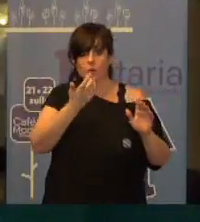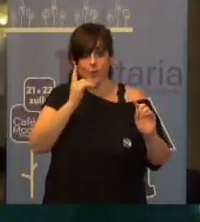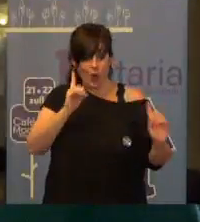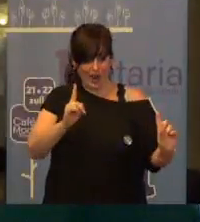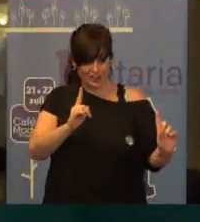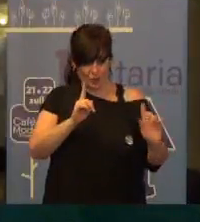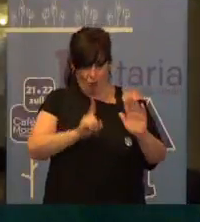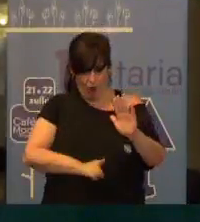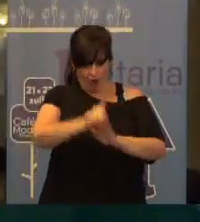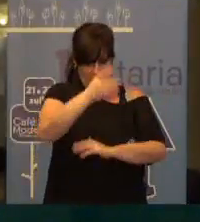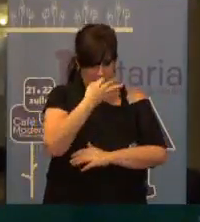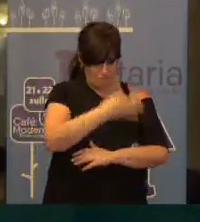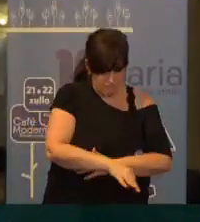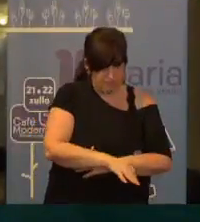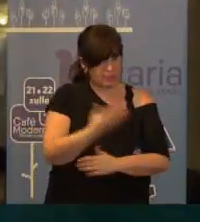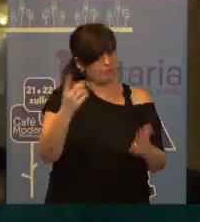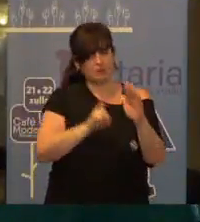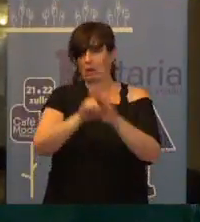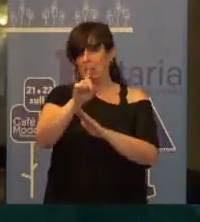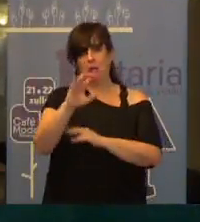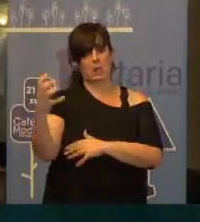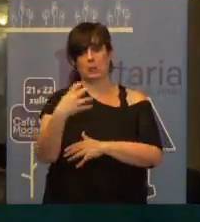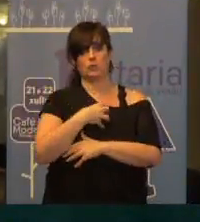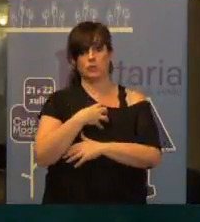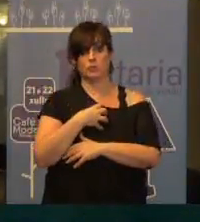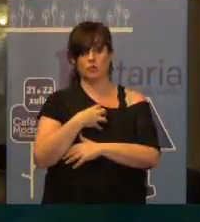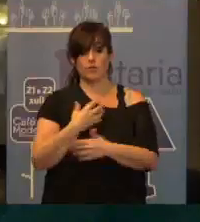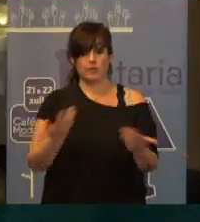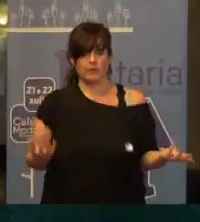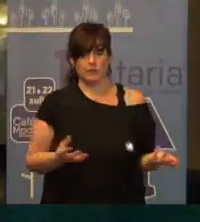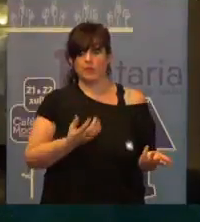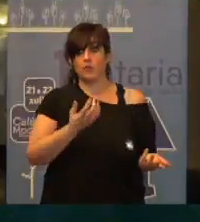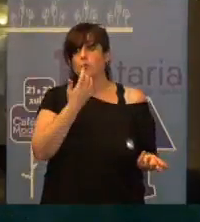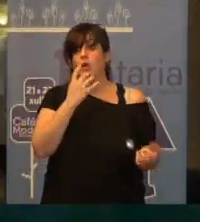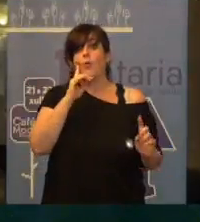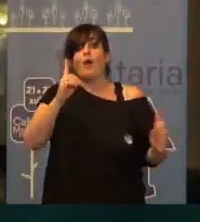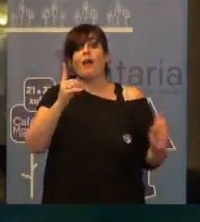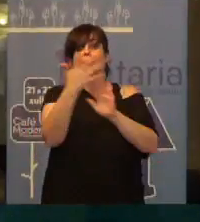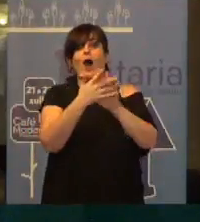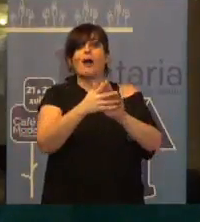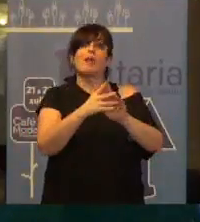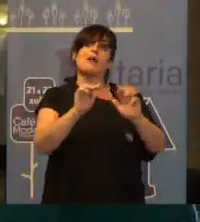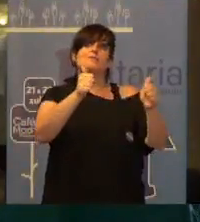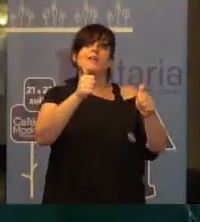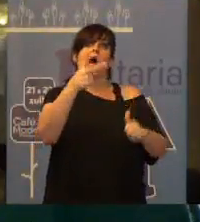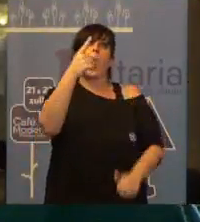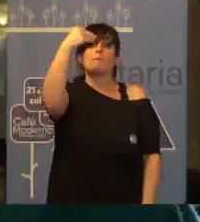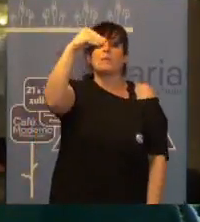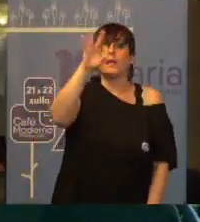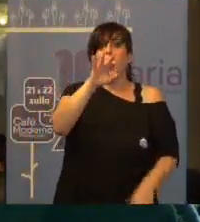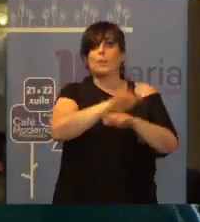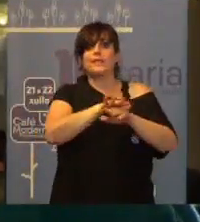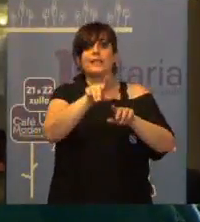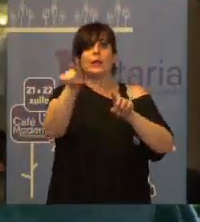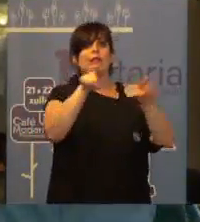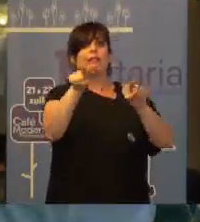porque ti non podes salir dicindo que era a vicepresidencia e non sei cantos ministerios antes de falar de ningunha outra cousa. E por qué? Porque pensaban